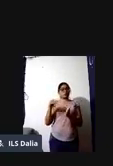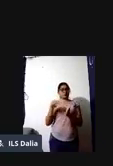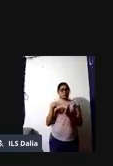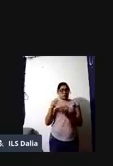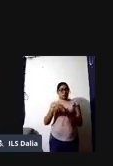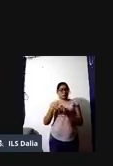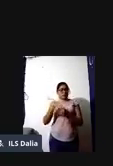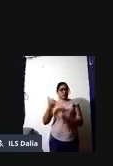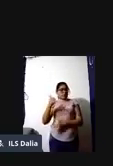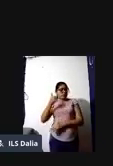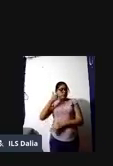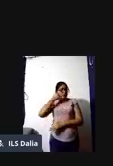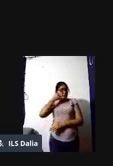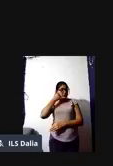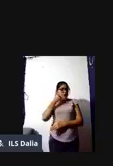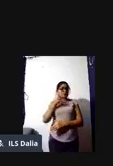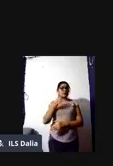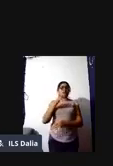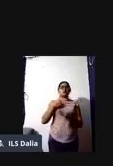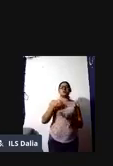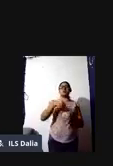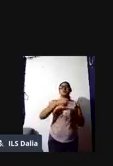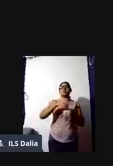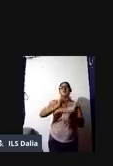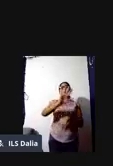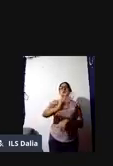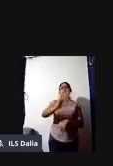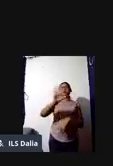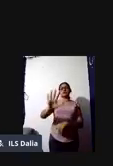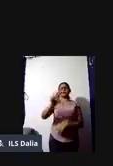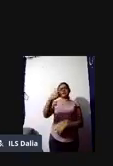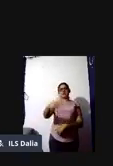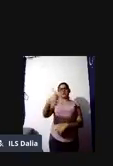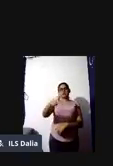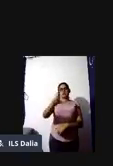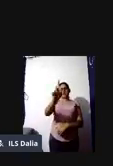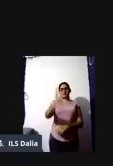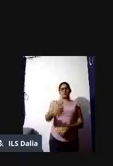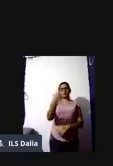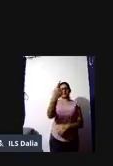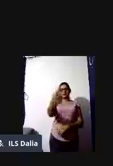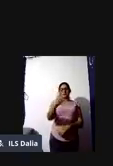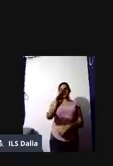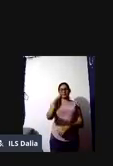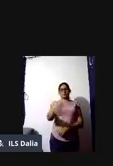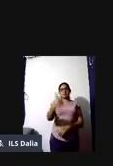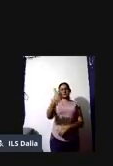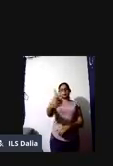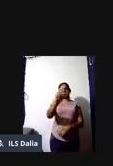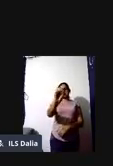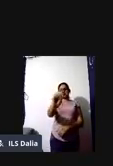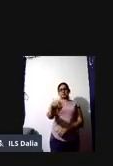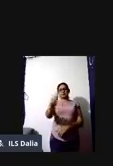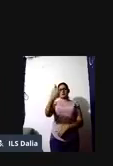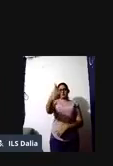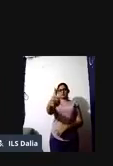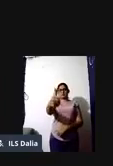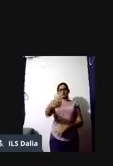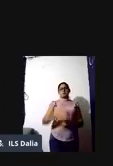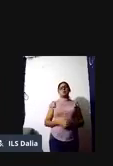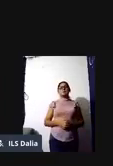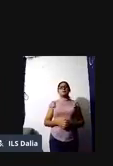las redes. Es el 5513 31 97 00.